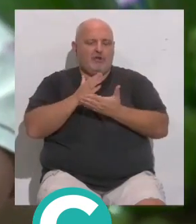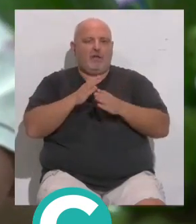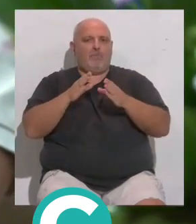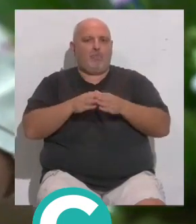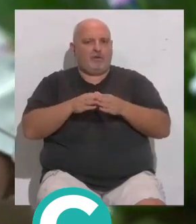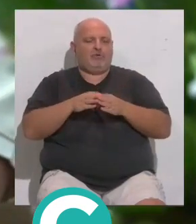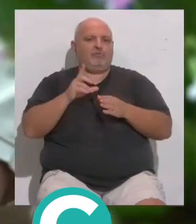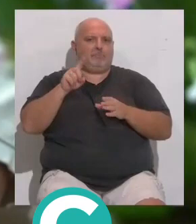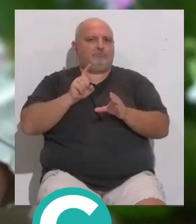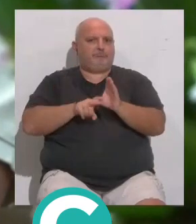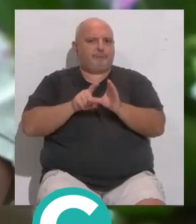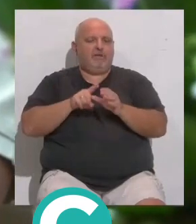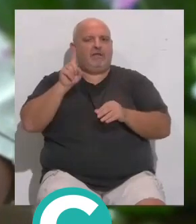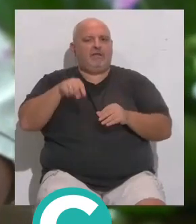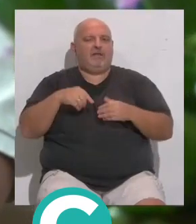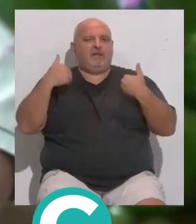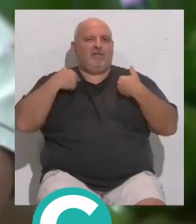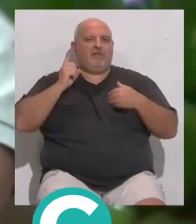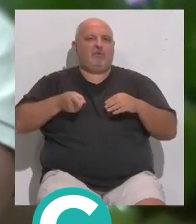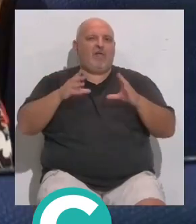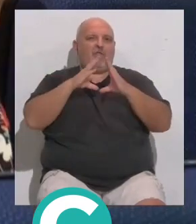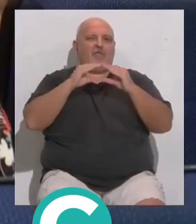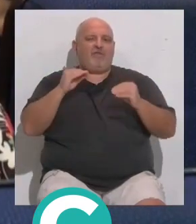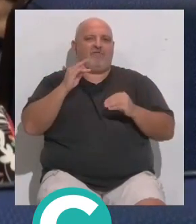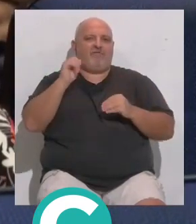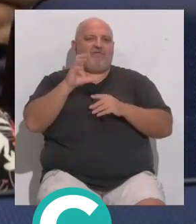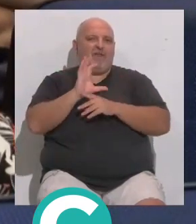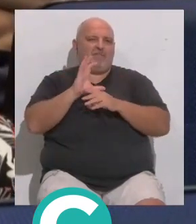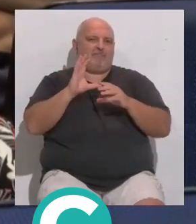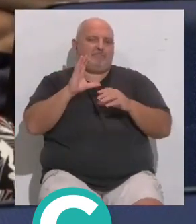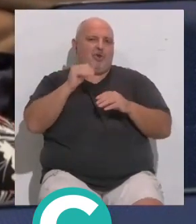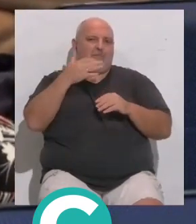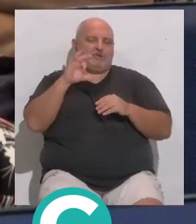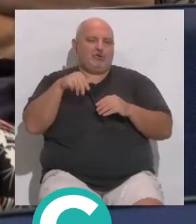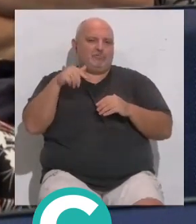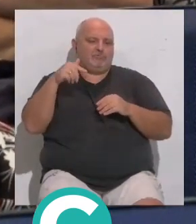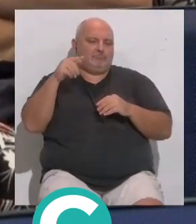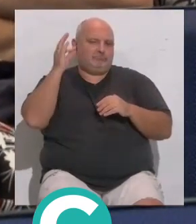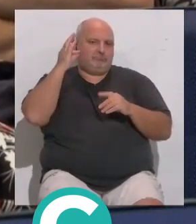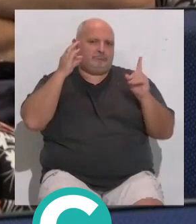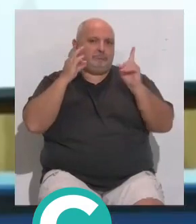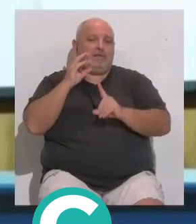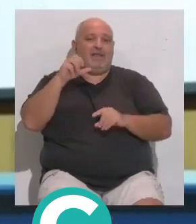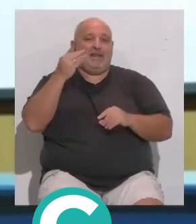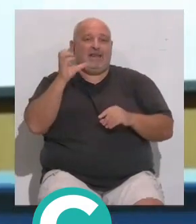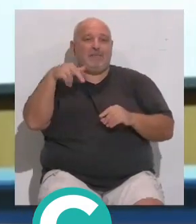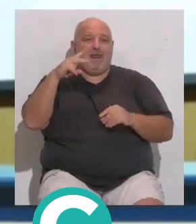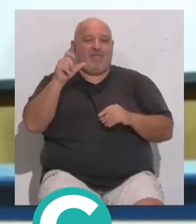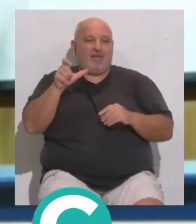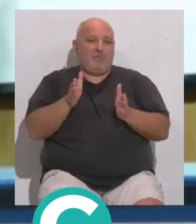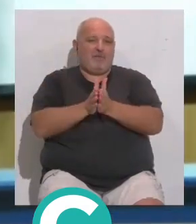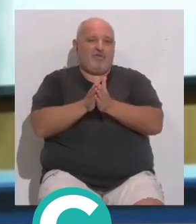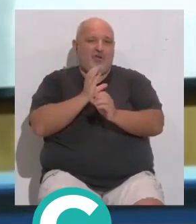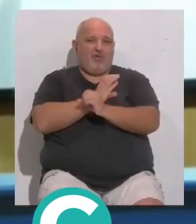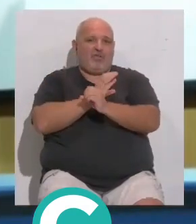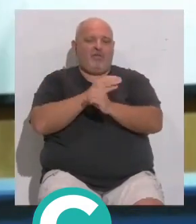Santa María, además de la directora de Andalucía Film Commission, Piluca Querol. Enrique Miranda, compañero de Onda Cádiz, se